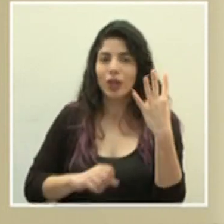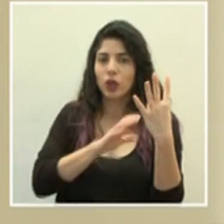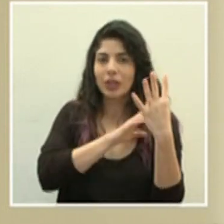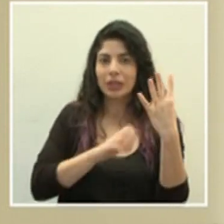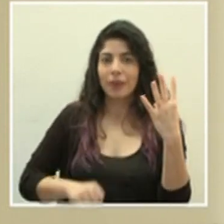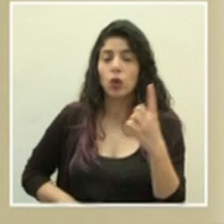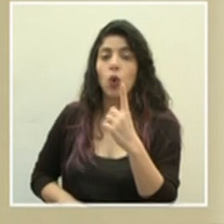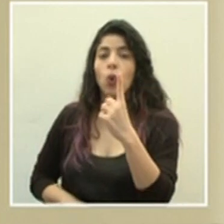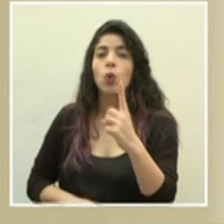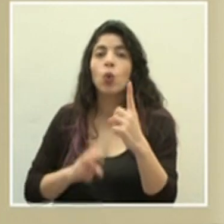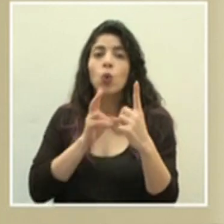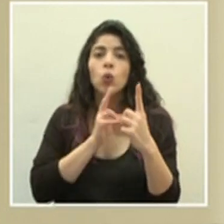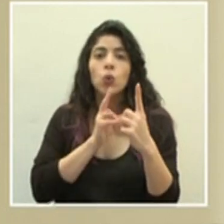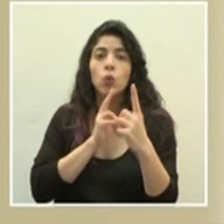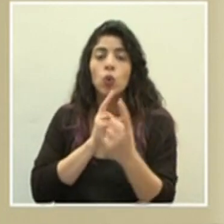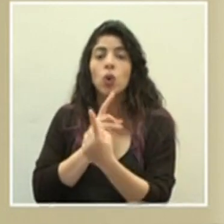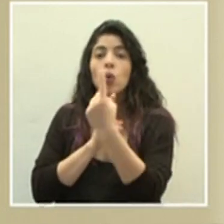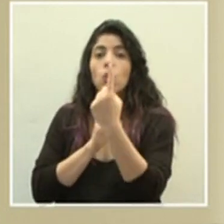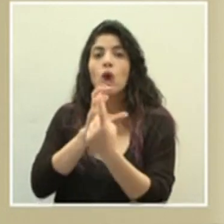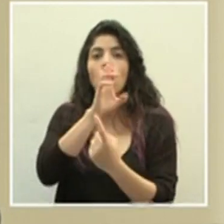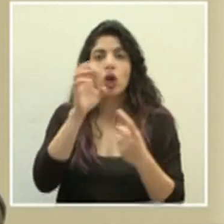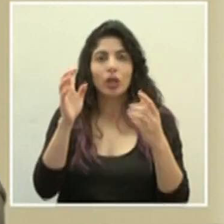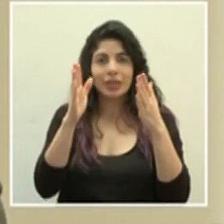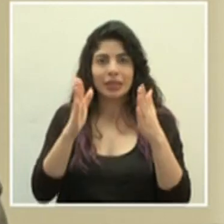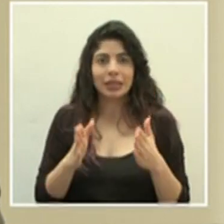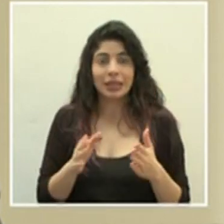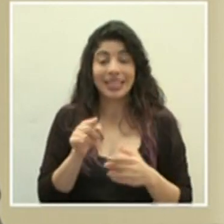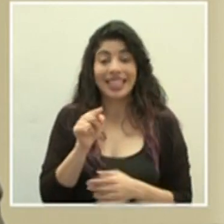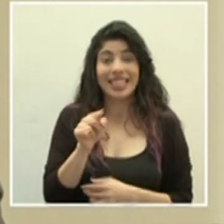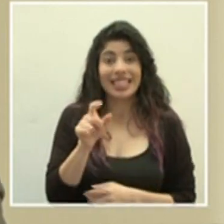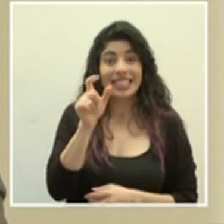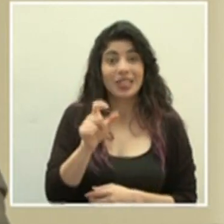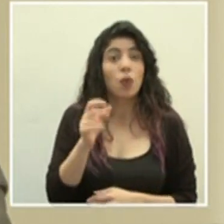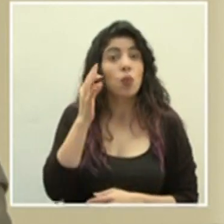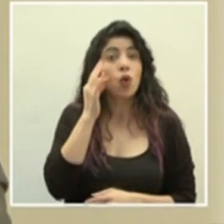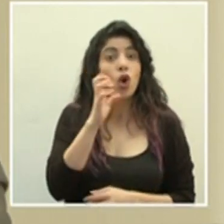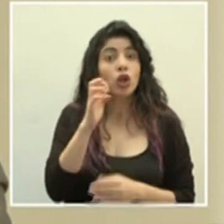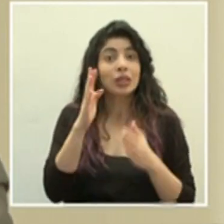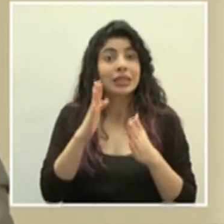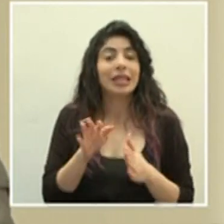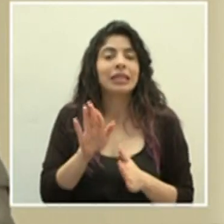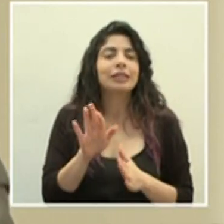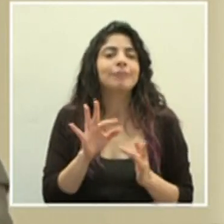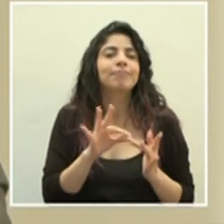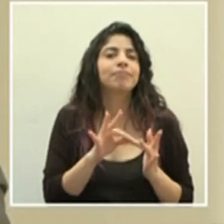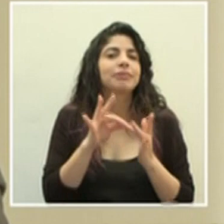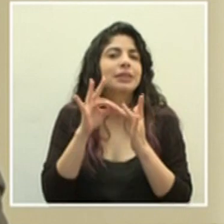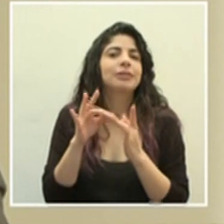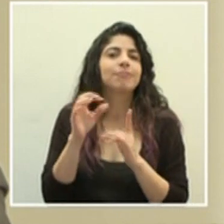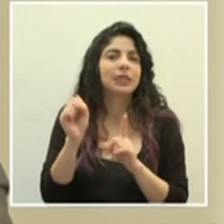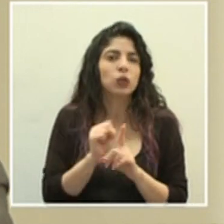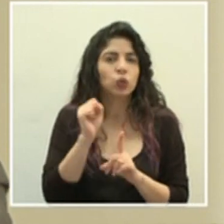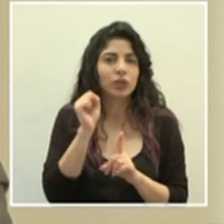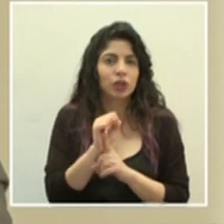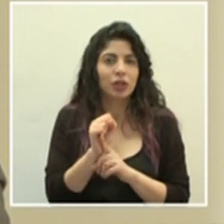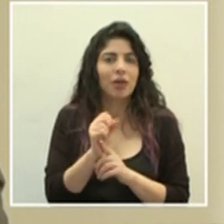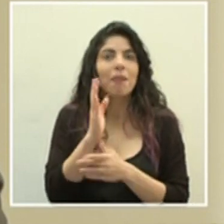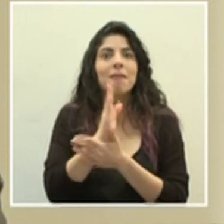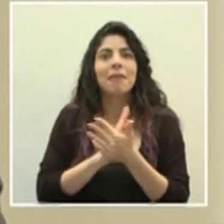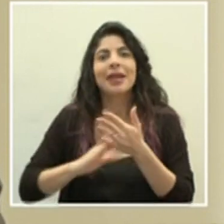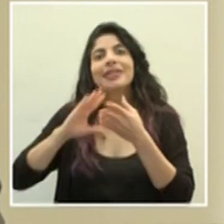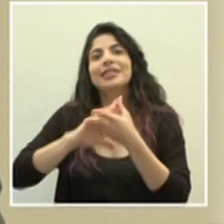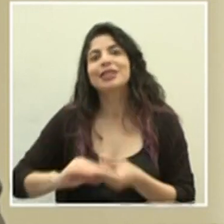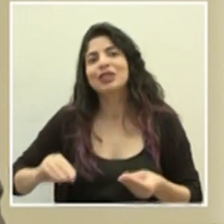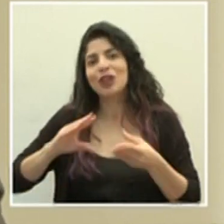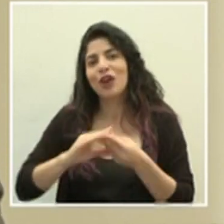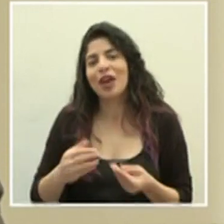un hondureño y una costarricense. Este caso de la costarricense es un caso particular y es parte de las historias que tenemos